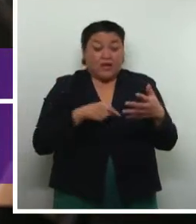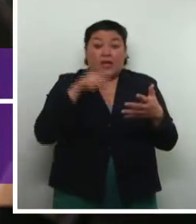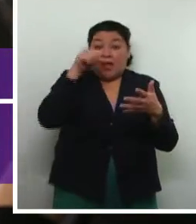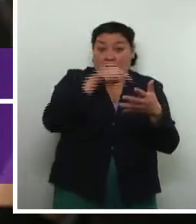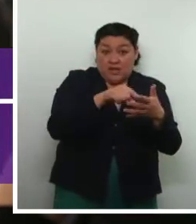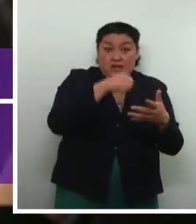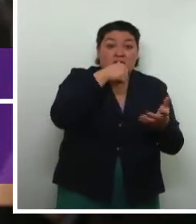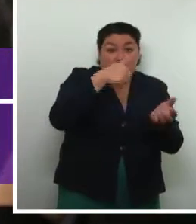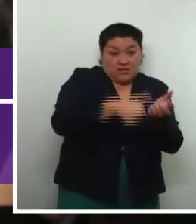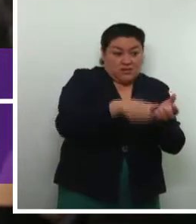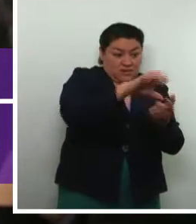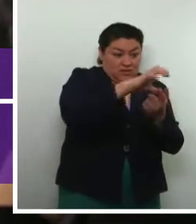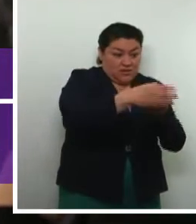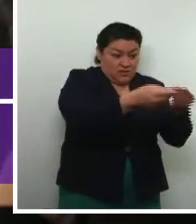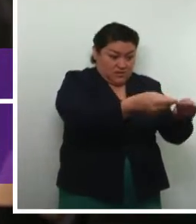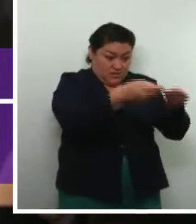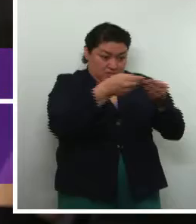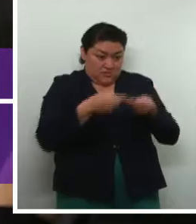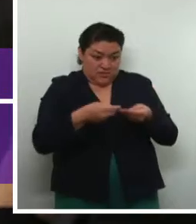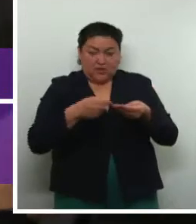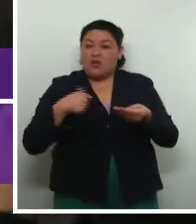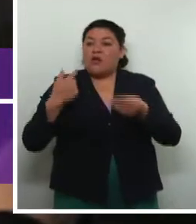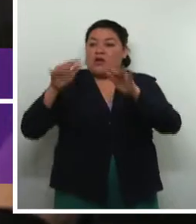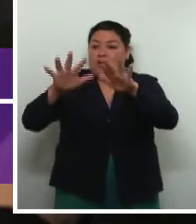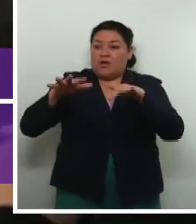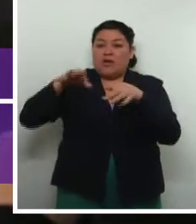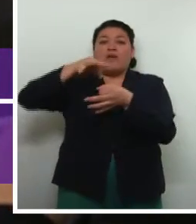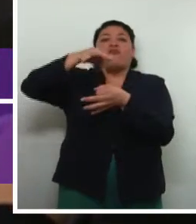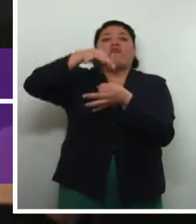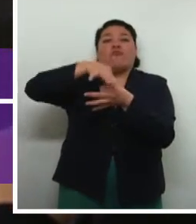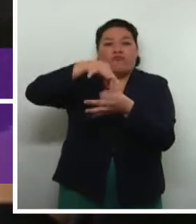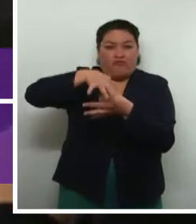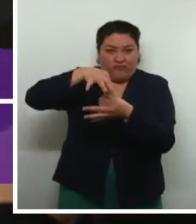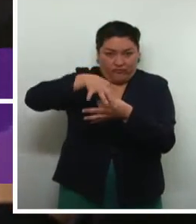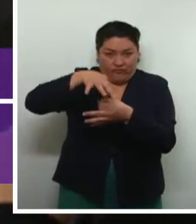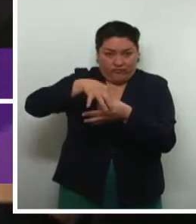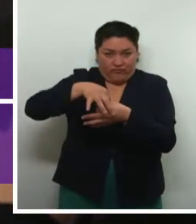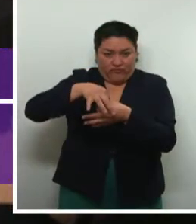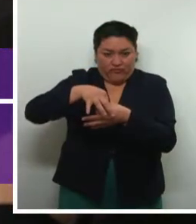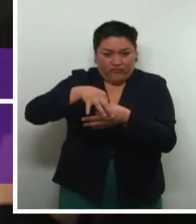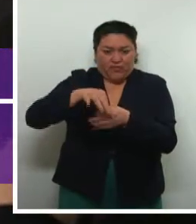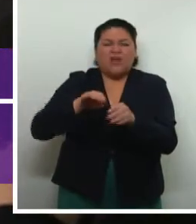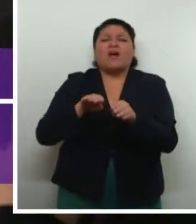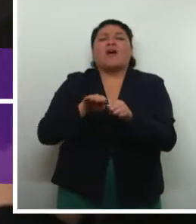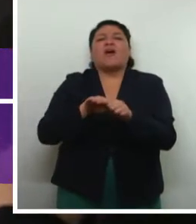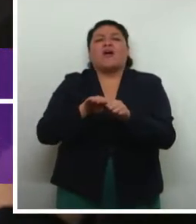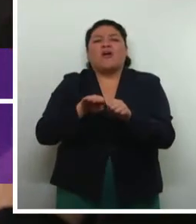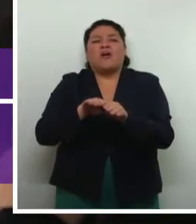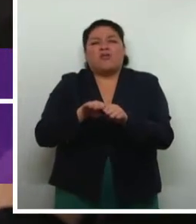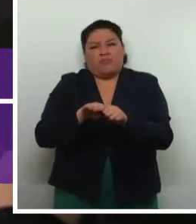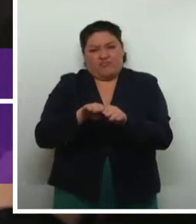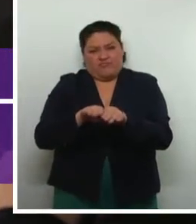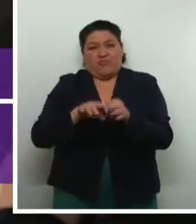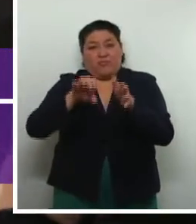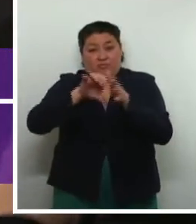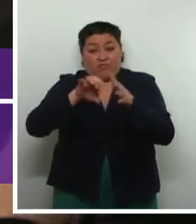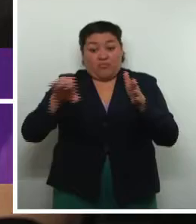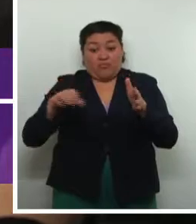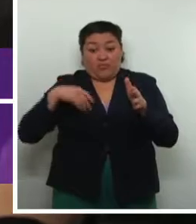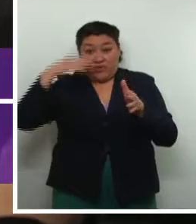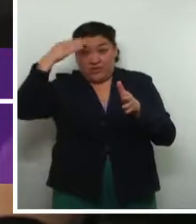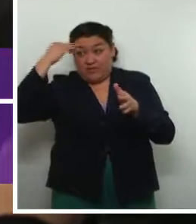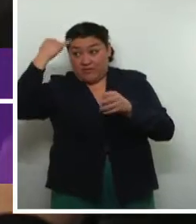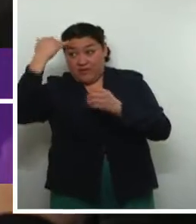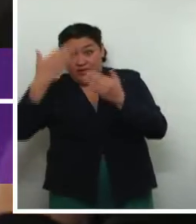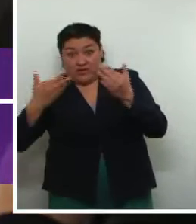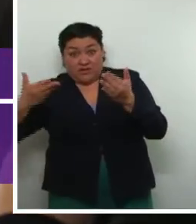dictamen se vota evidentemente sin que en ella estén